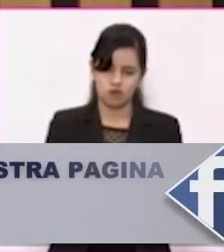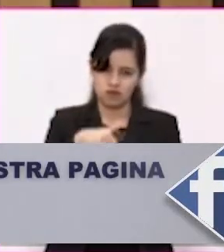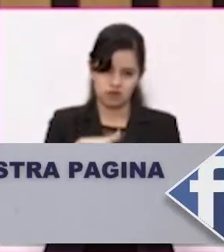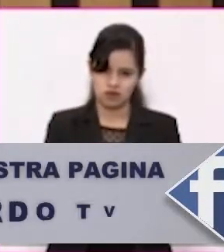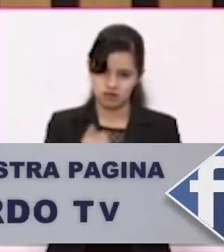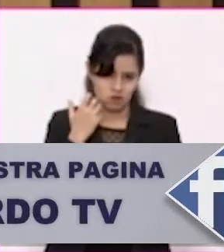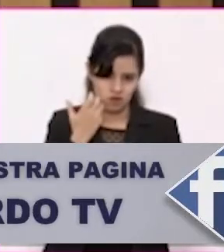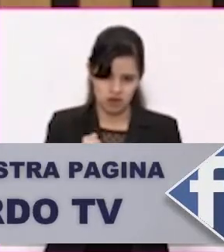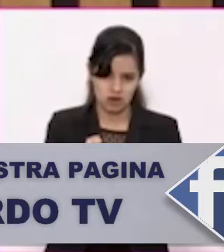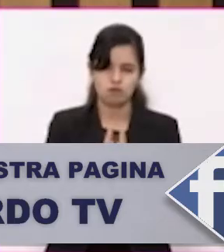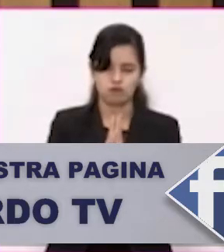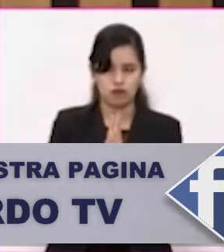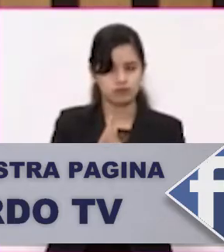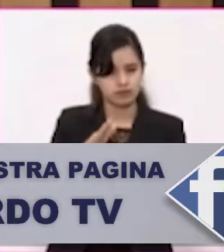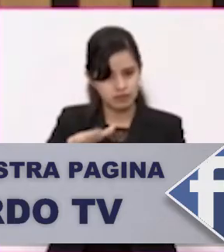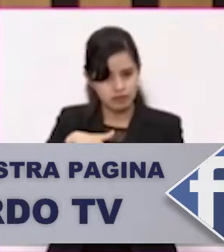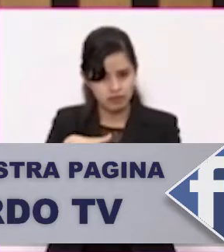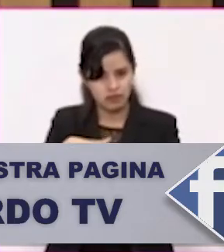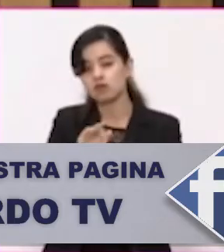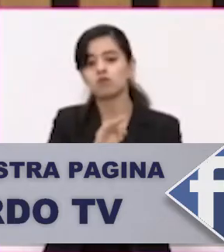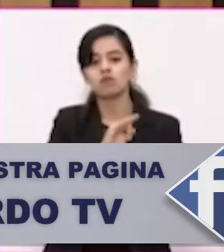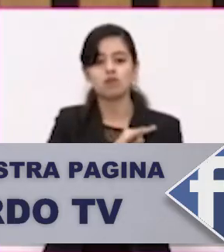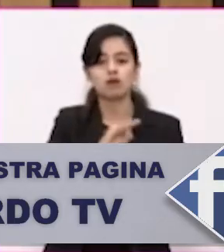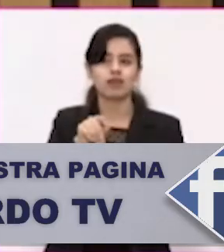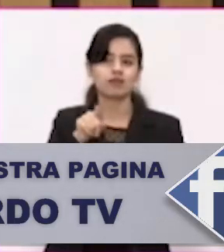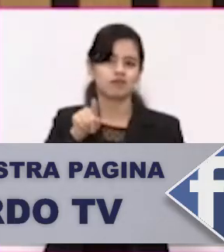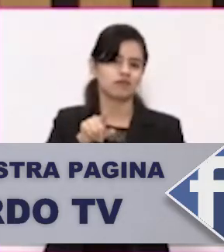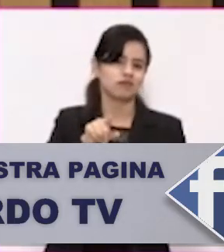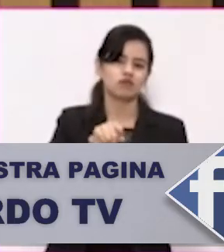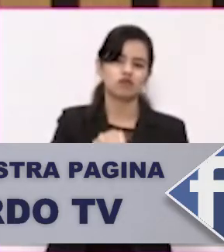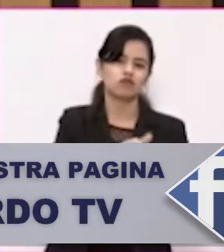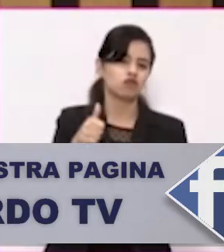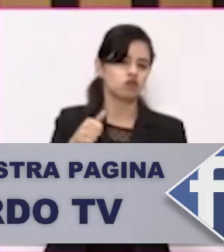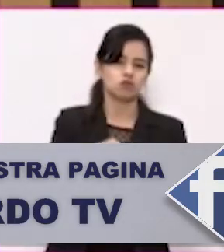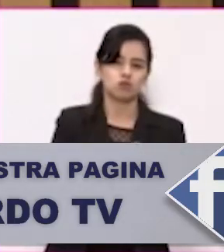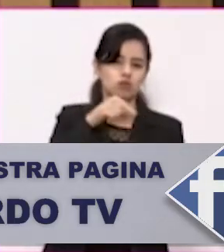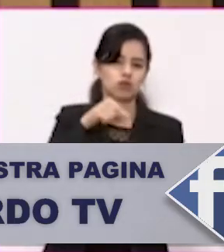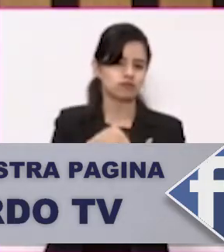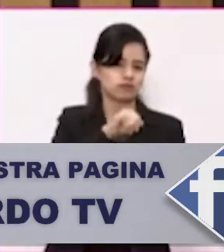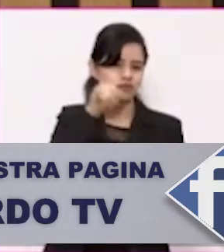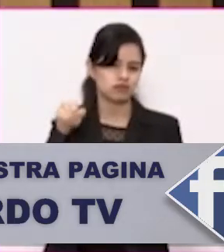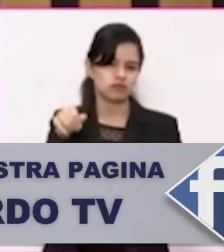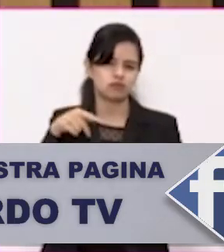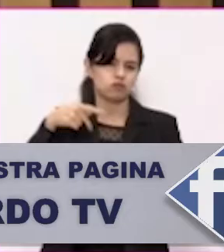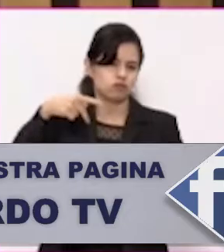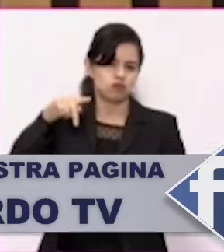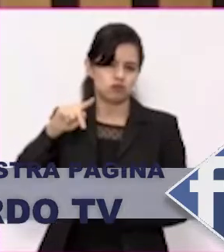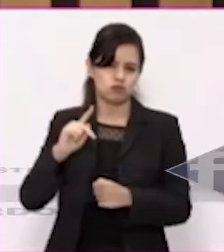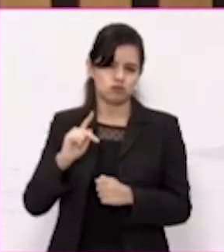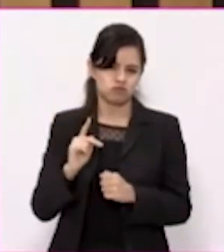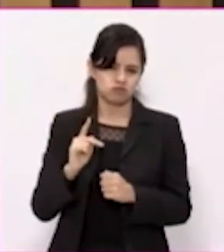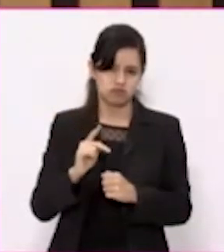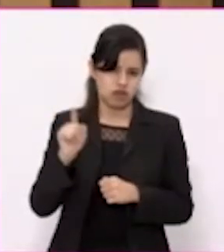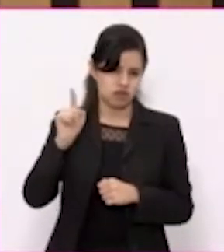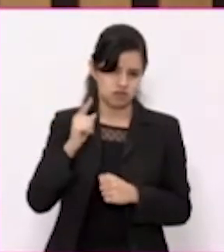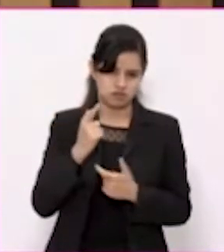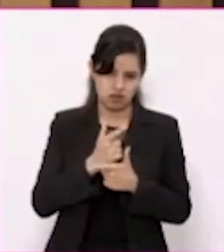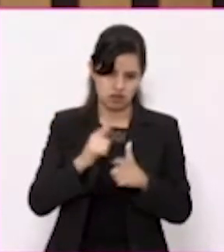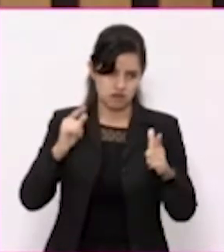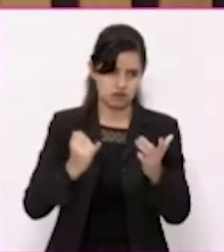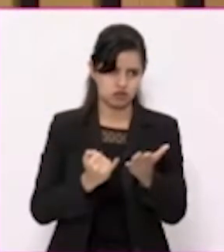favor, invítenlo a pasar a una sesión remota donde se exponga a sí mismo las cuestiones y desde acá